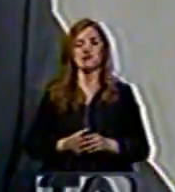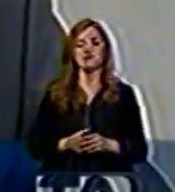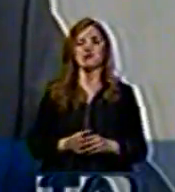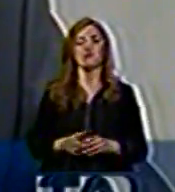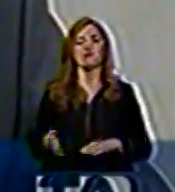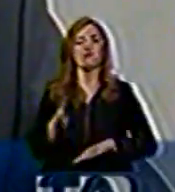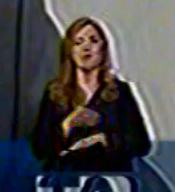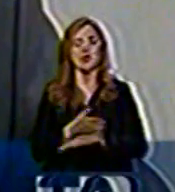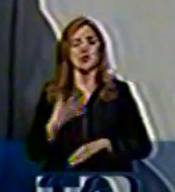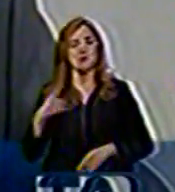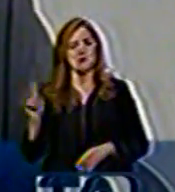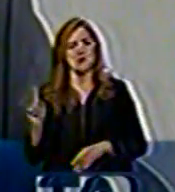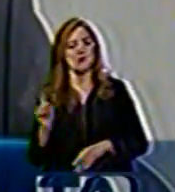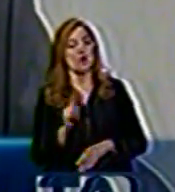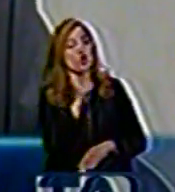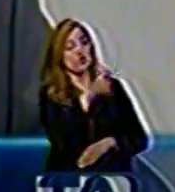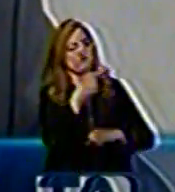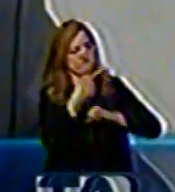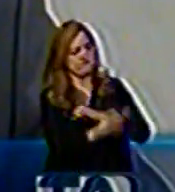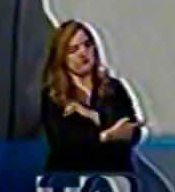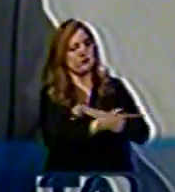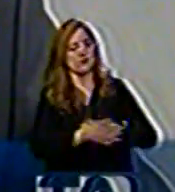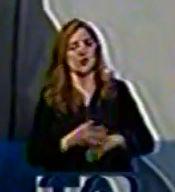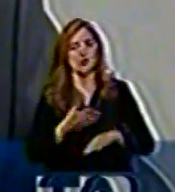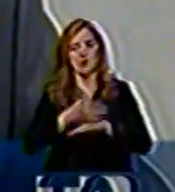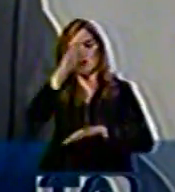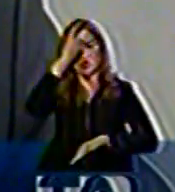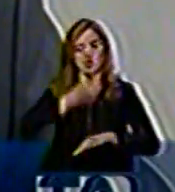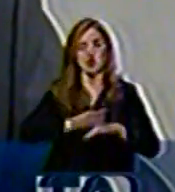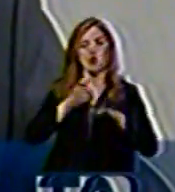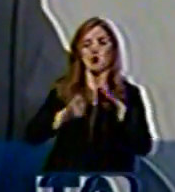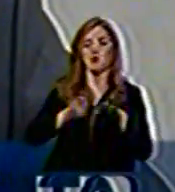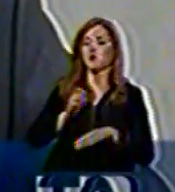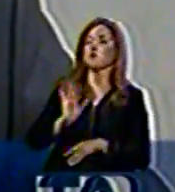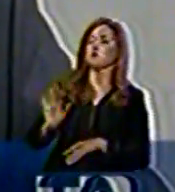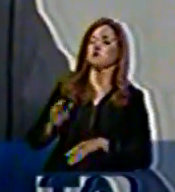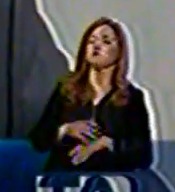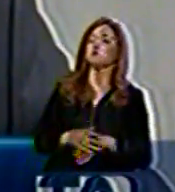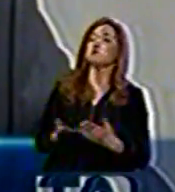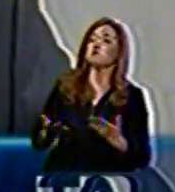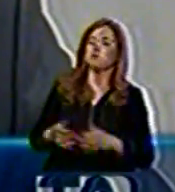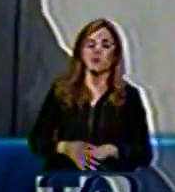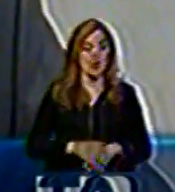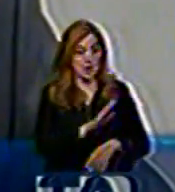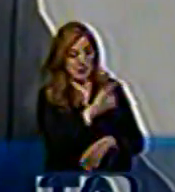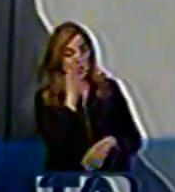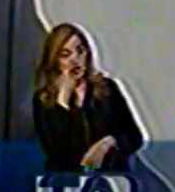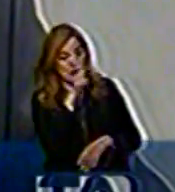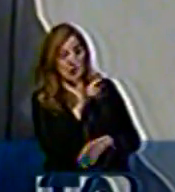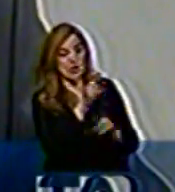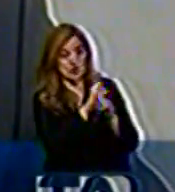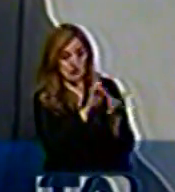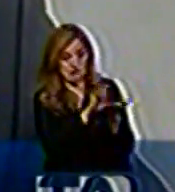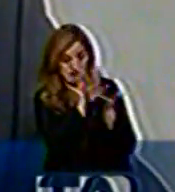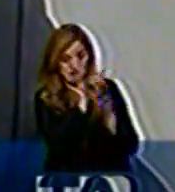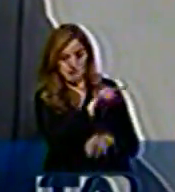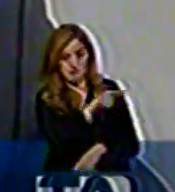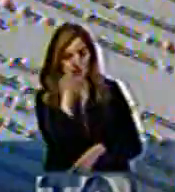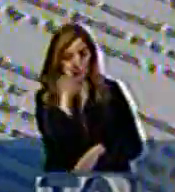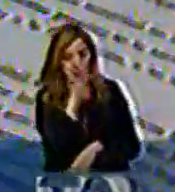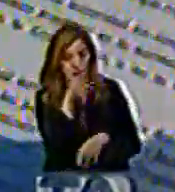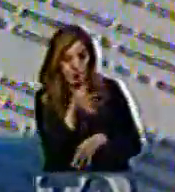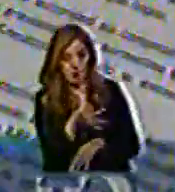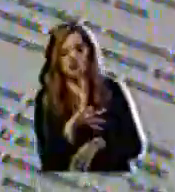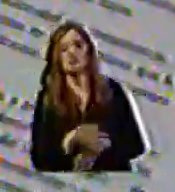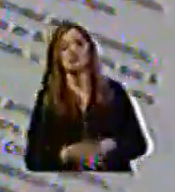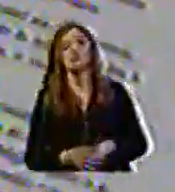vino a decir que yo tengo que poner mano dura y después del fallo me vino a amenazar que él me va a ver fuera de la institución y lo cumplió.